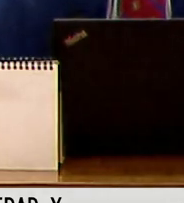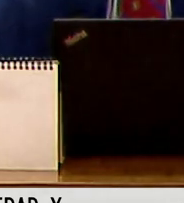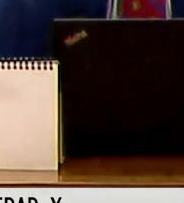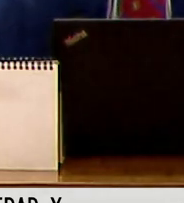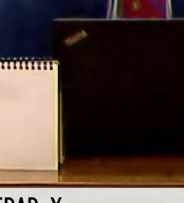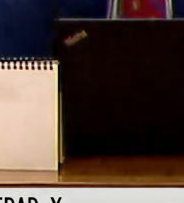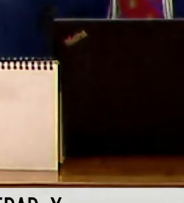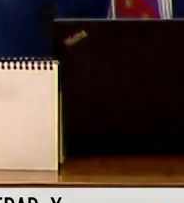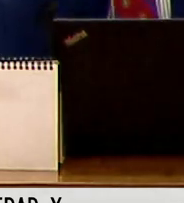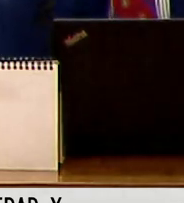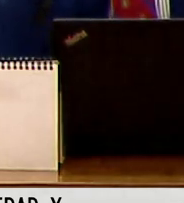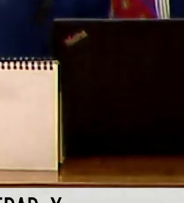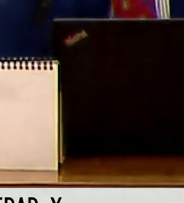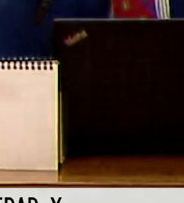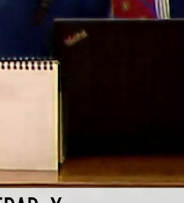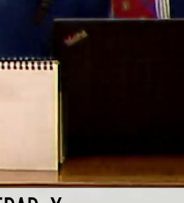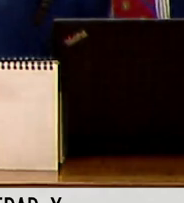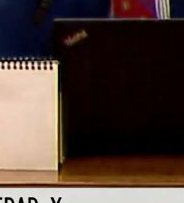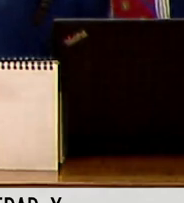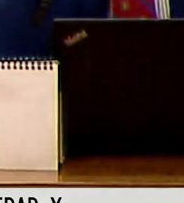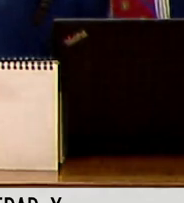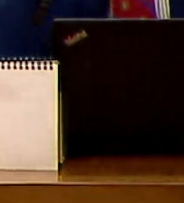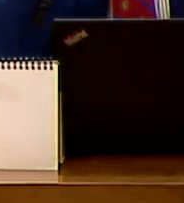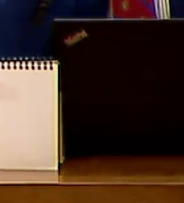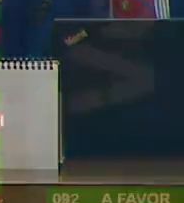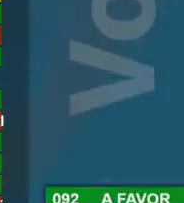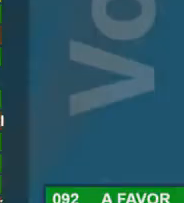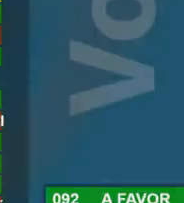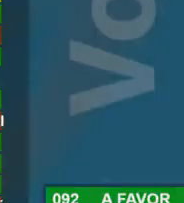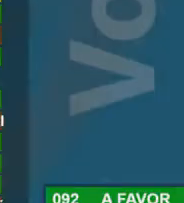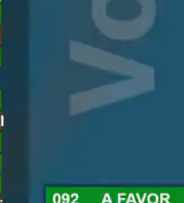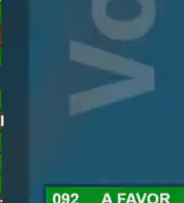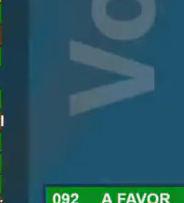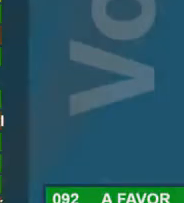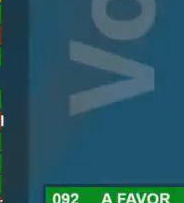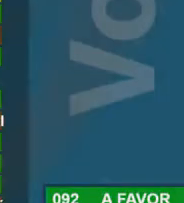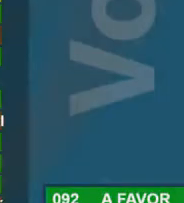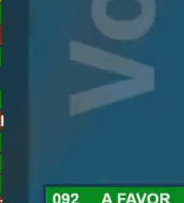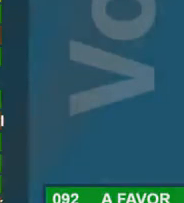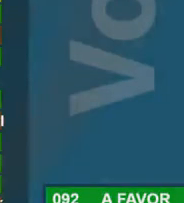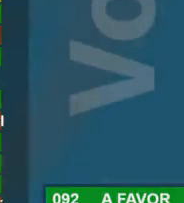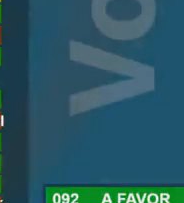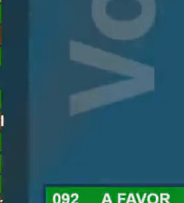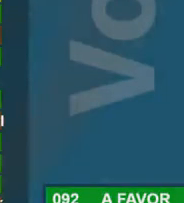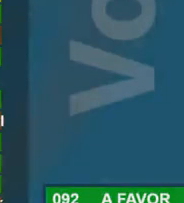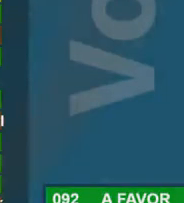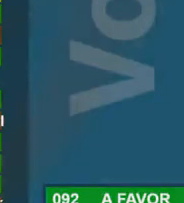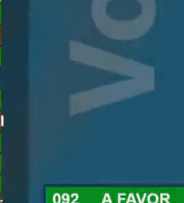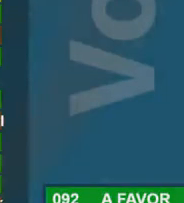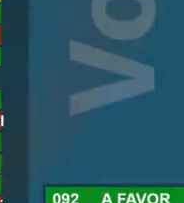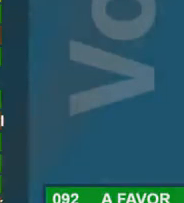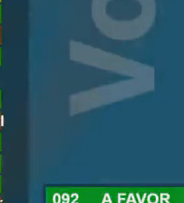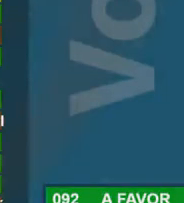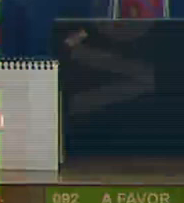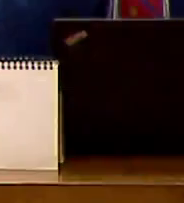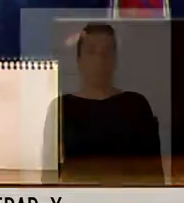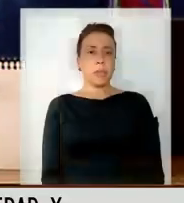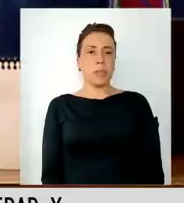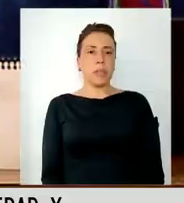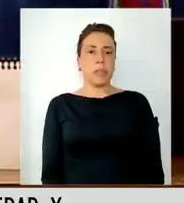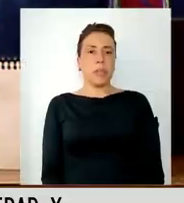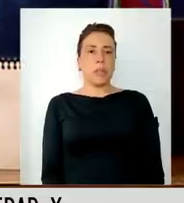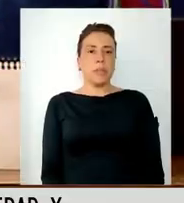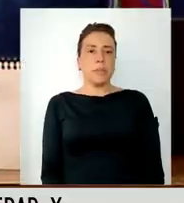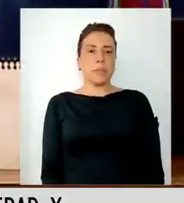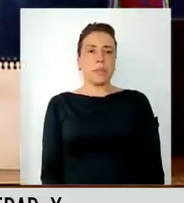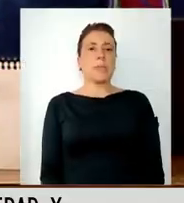resultado de la votación por la afirmativa noventa votos 36 encontra 12 abstención ha